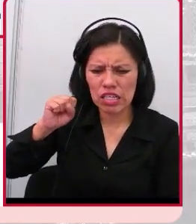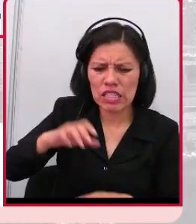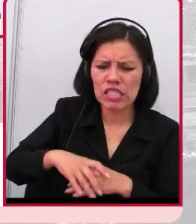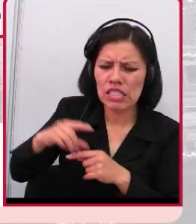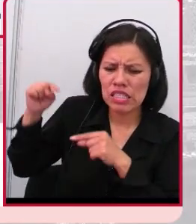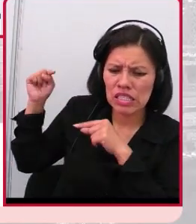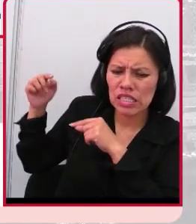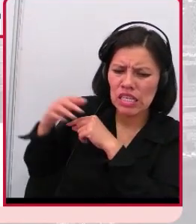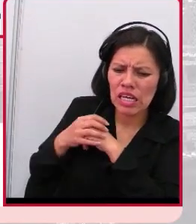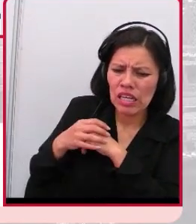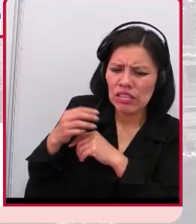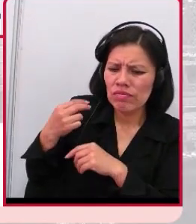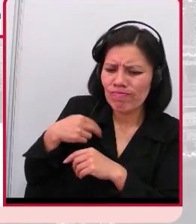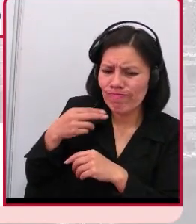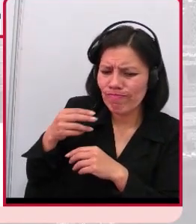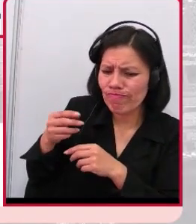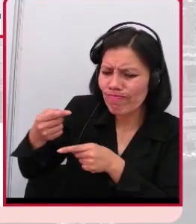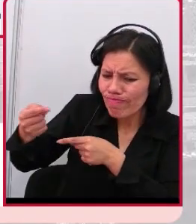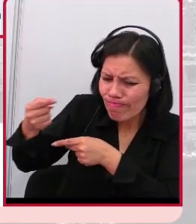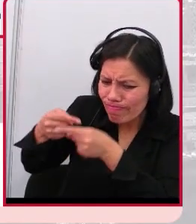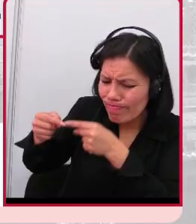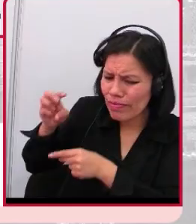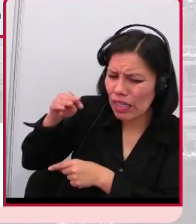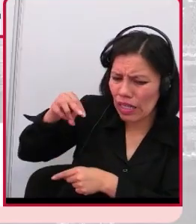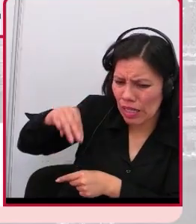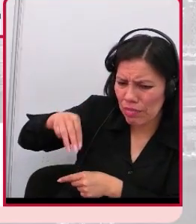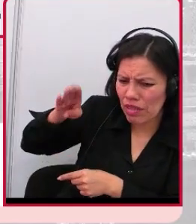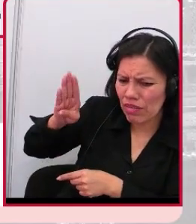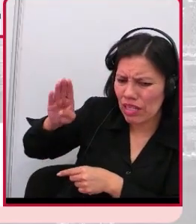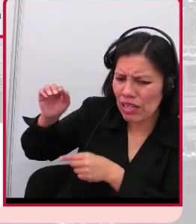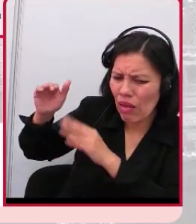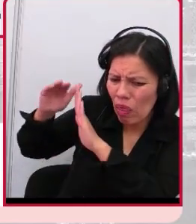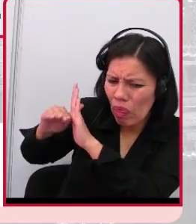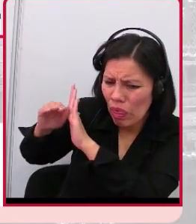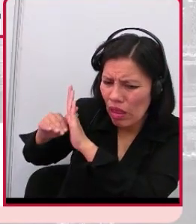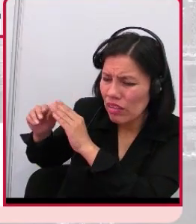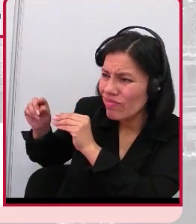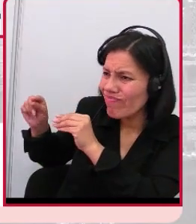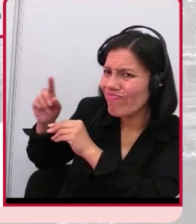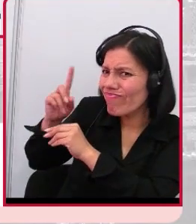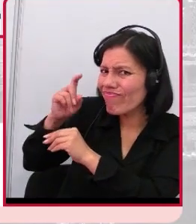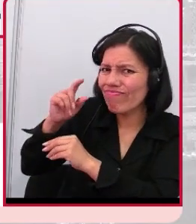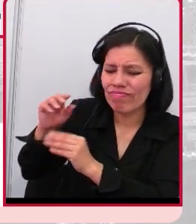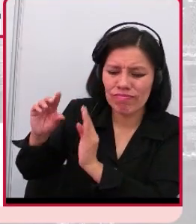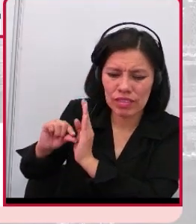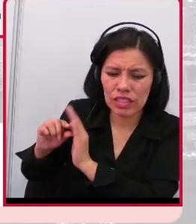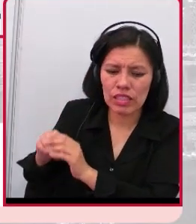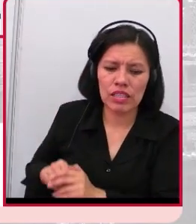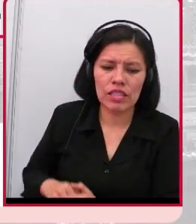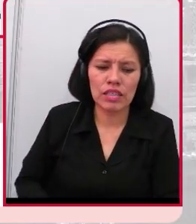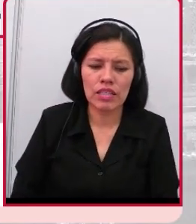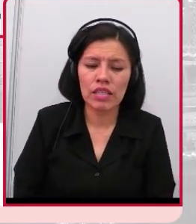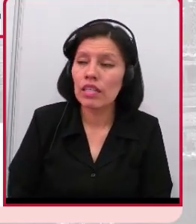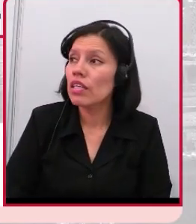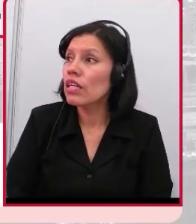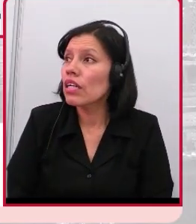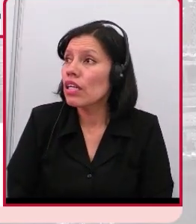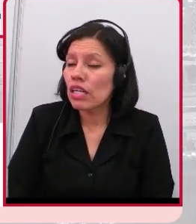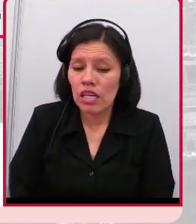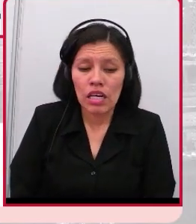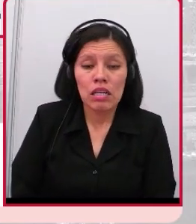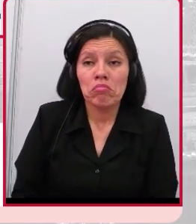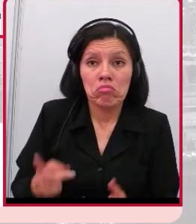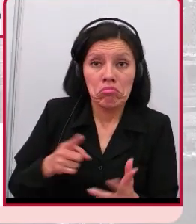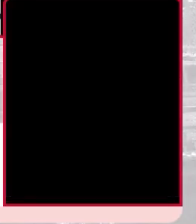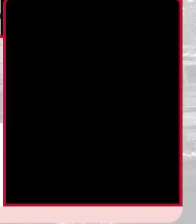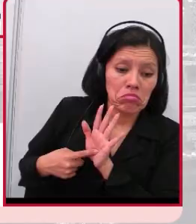de gruesos en esta etapa Raffer, pero producto de lo que viene ya saturado desde la etapa Cleaner.